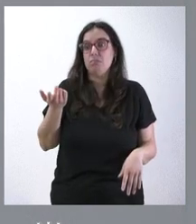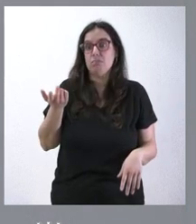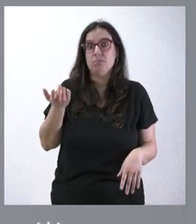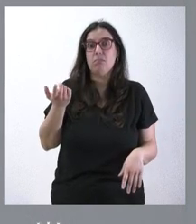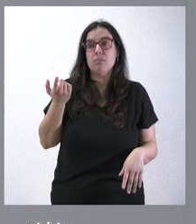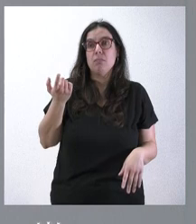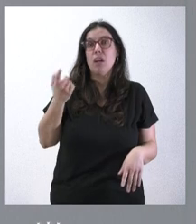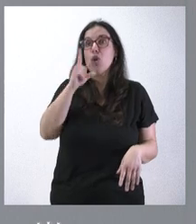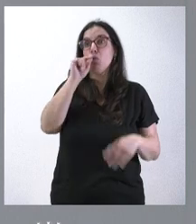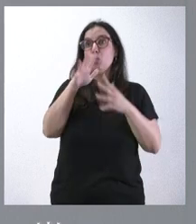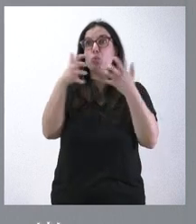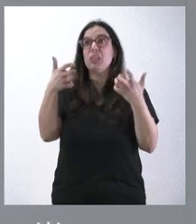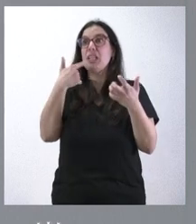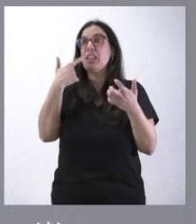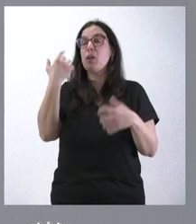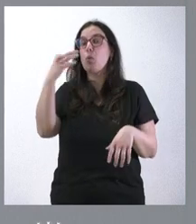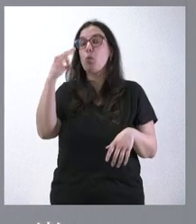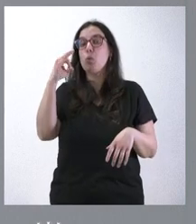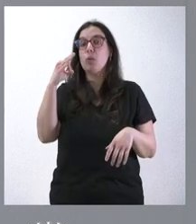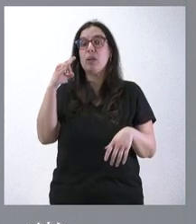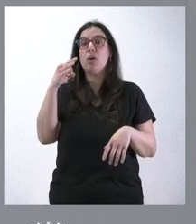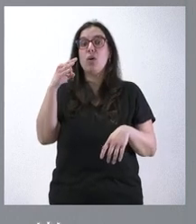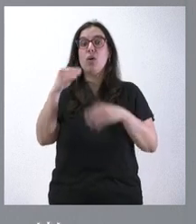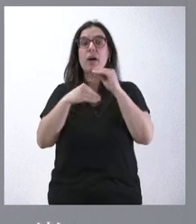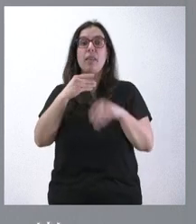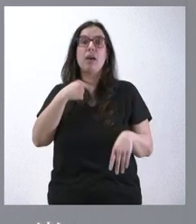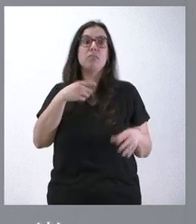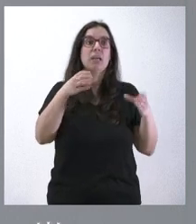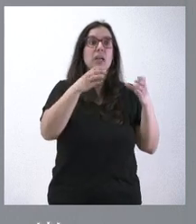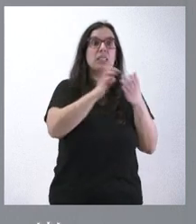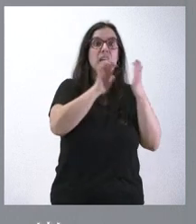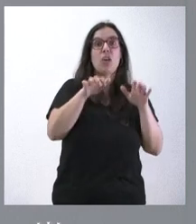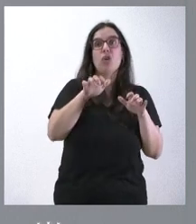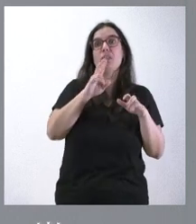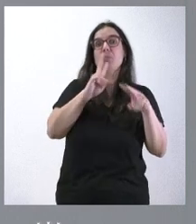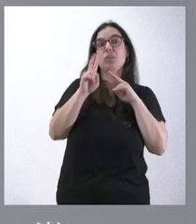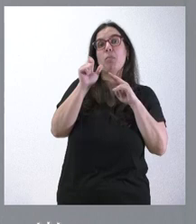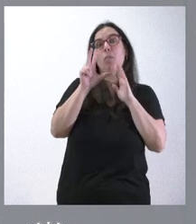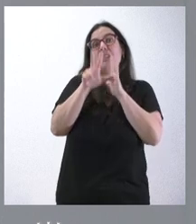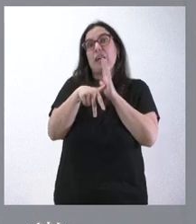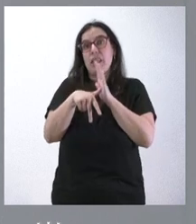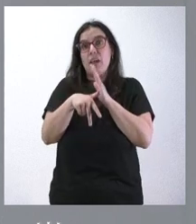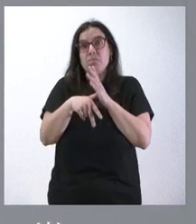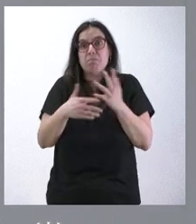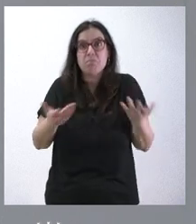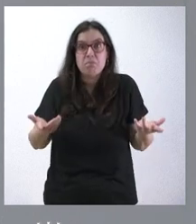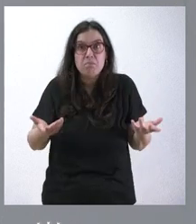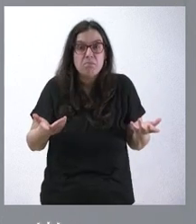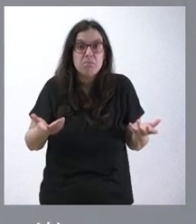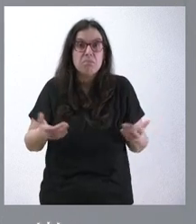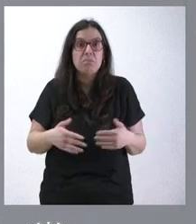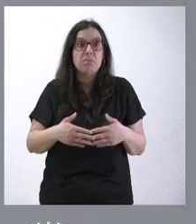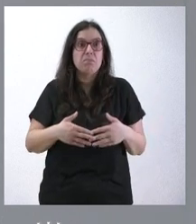se ha dado en Twitter es que la respuesta de la junta de Castilla de León tardó un poco más o un poco menos no si se metían con